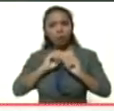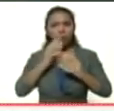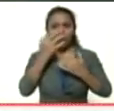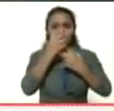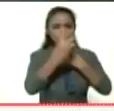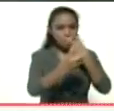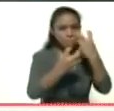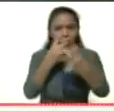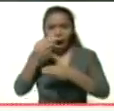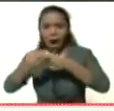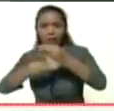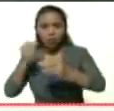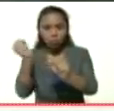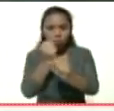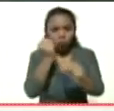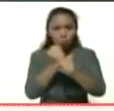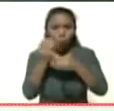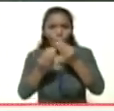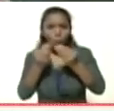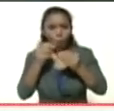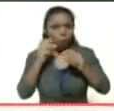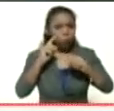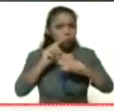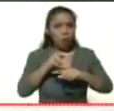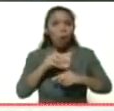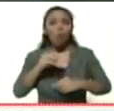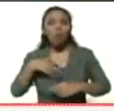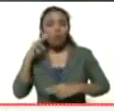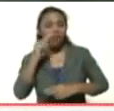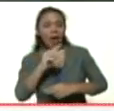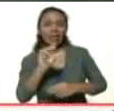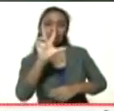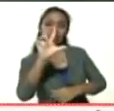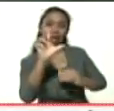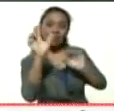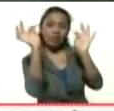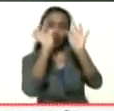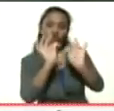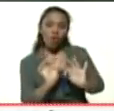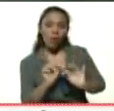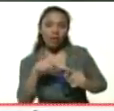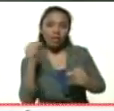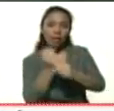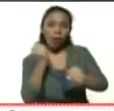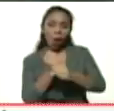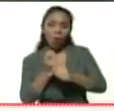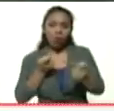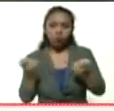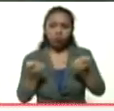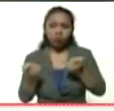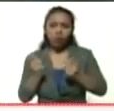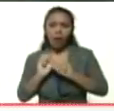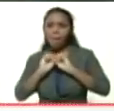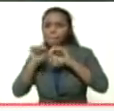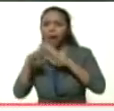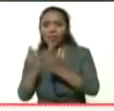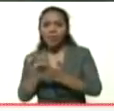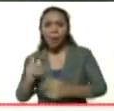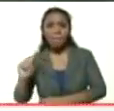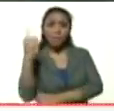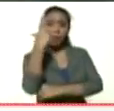venido haciendo, podemos definir tres etapas en este trabajo de control de la pandemia. En primer